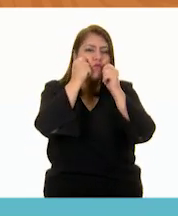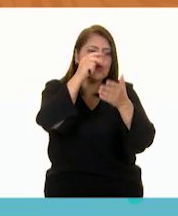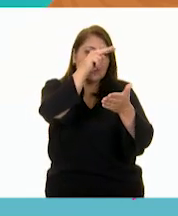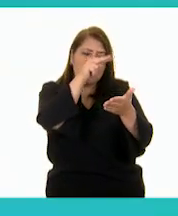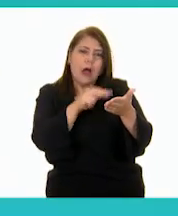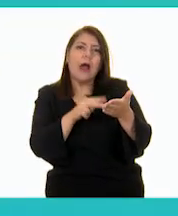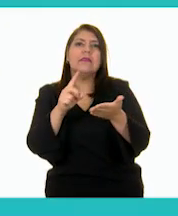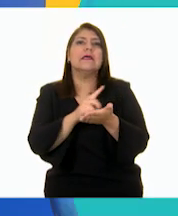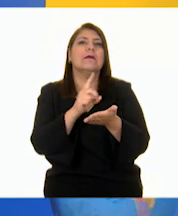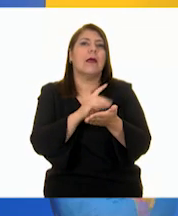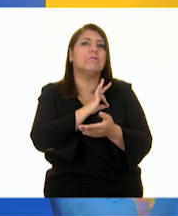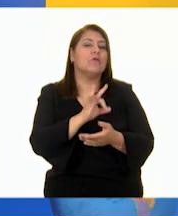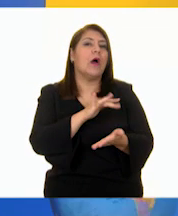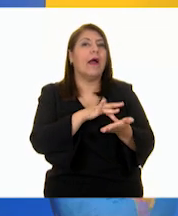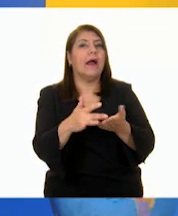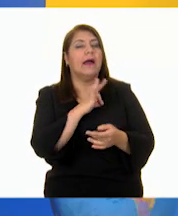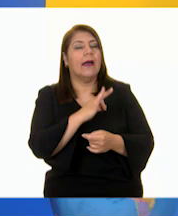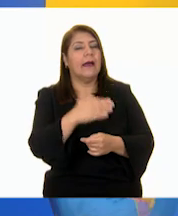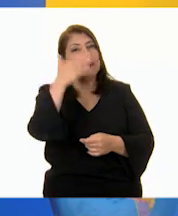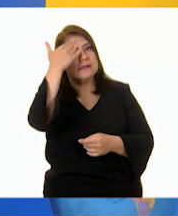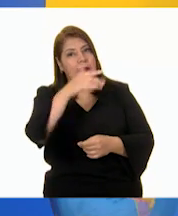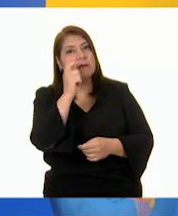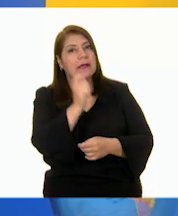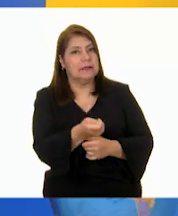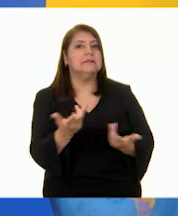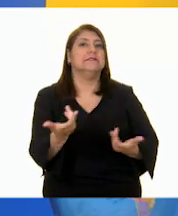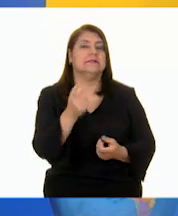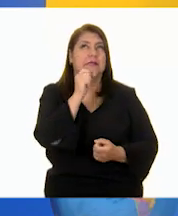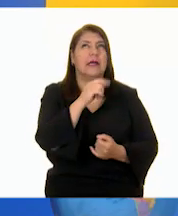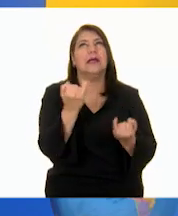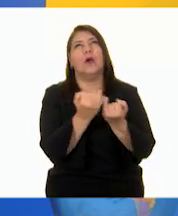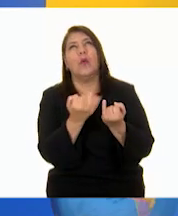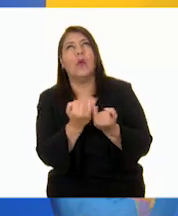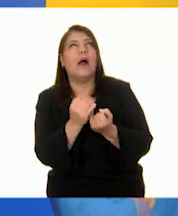tiene para ofrecerles. Por otra parte, si necesitan recordar o